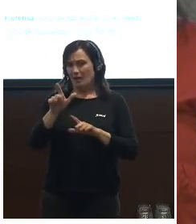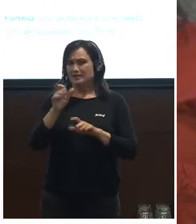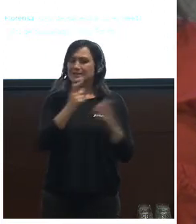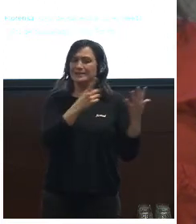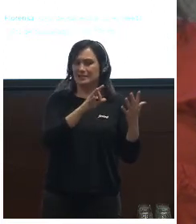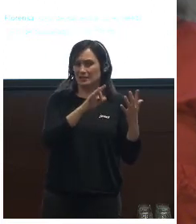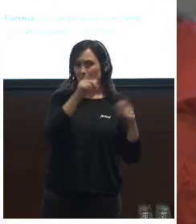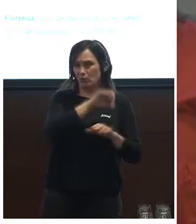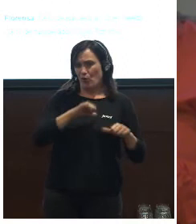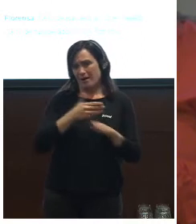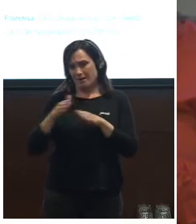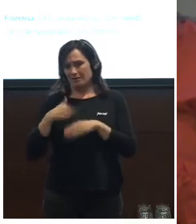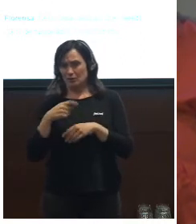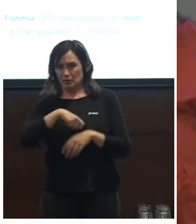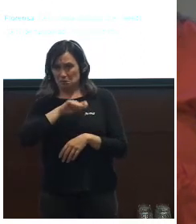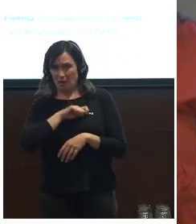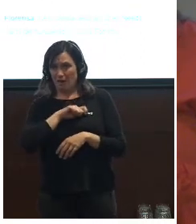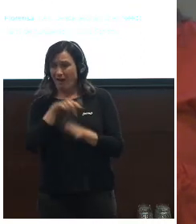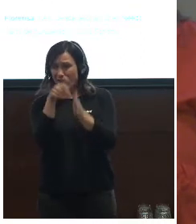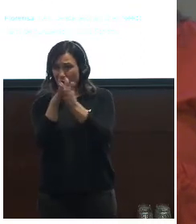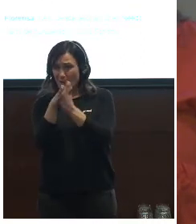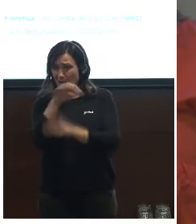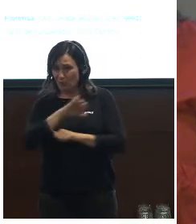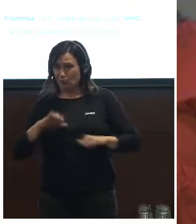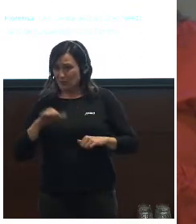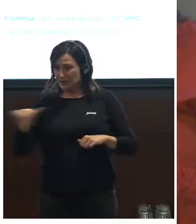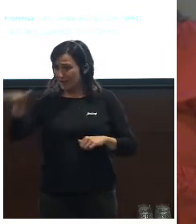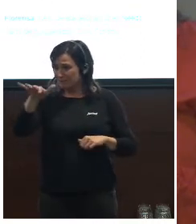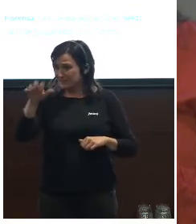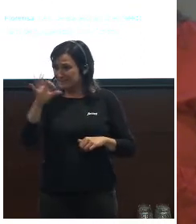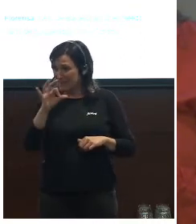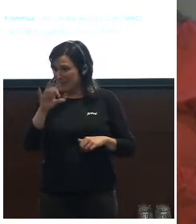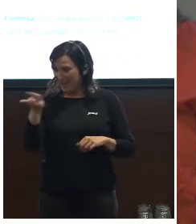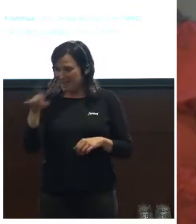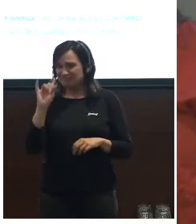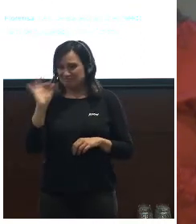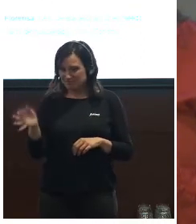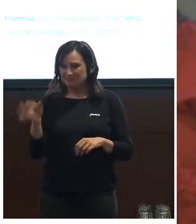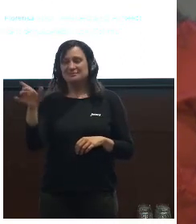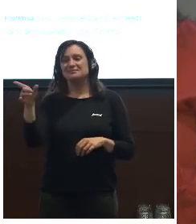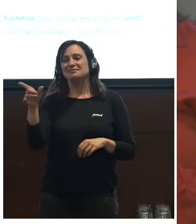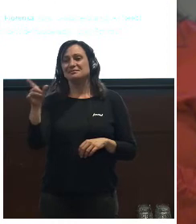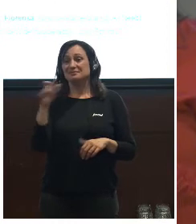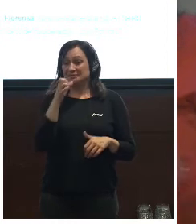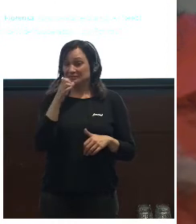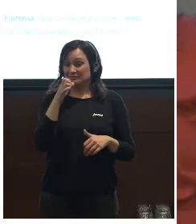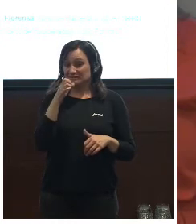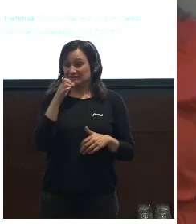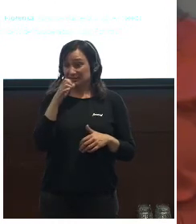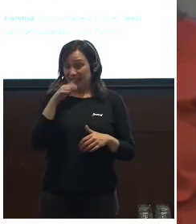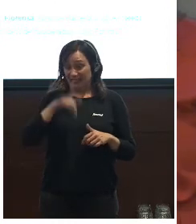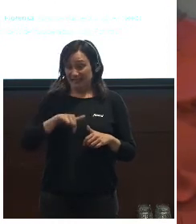Portugal. La compañía portuguesa que está por ahí, Silvia me parece que es, hola. Desde este momento y desde este día, yo creo